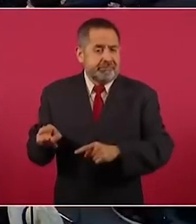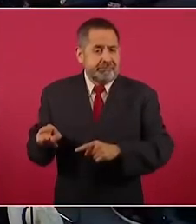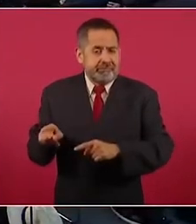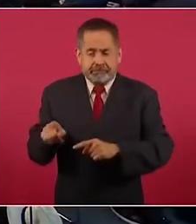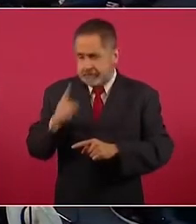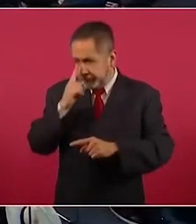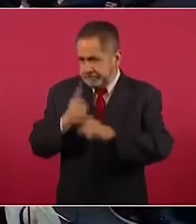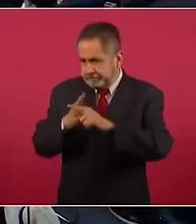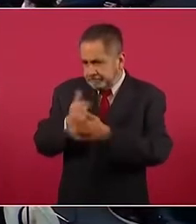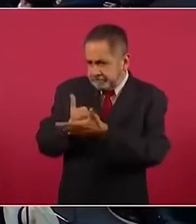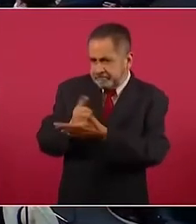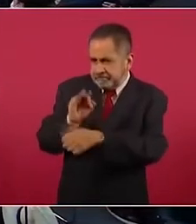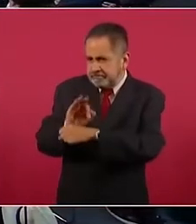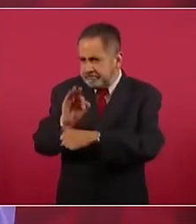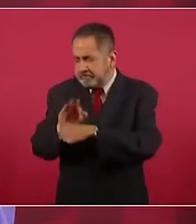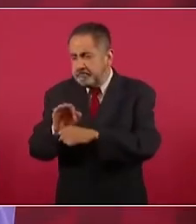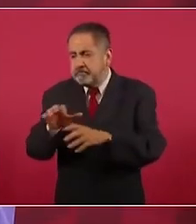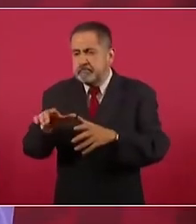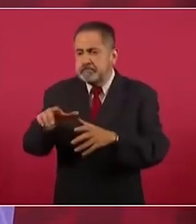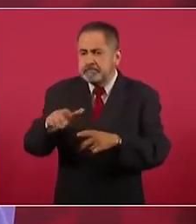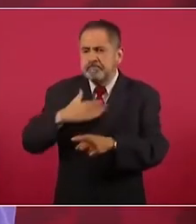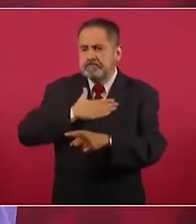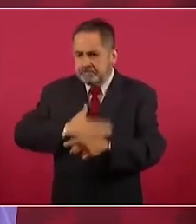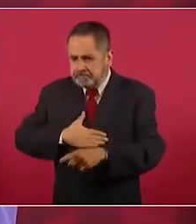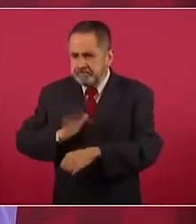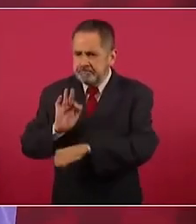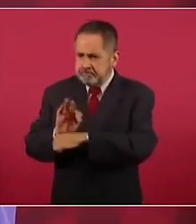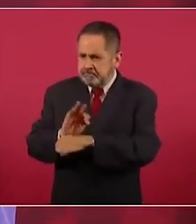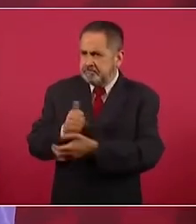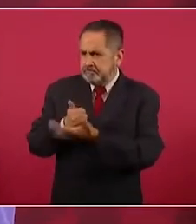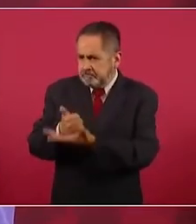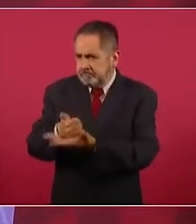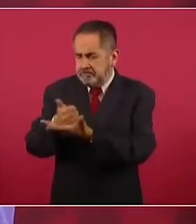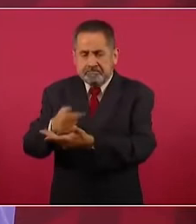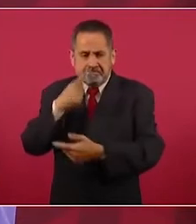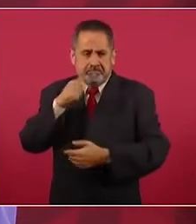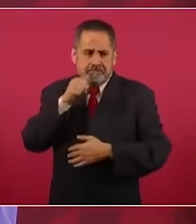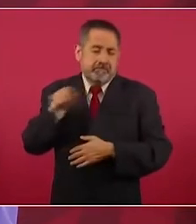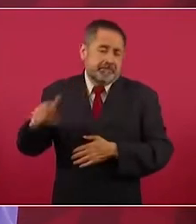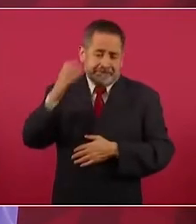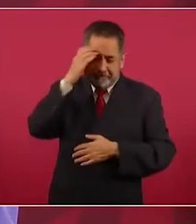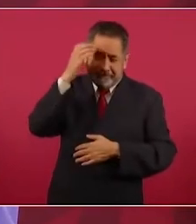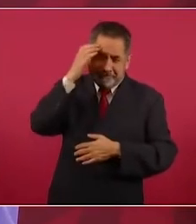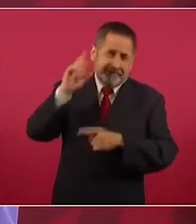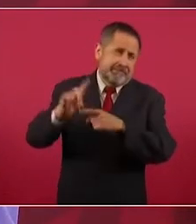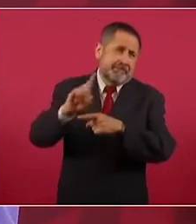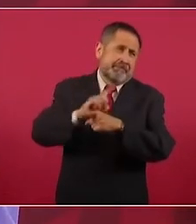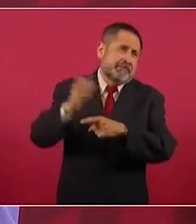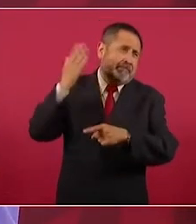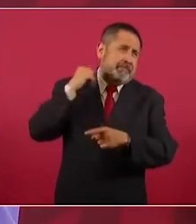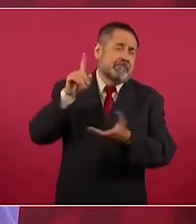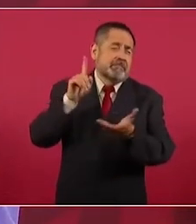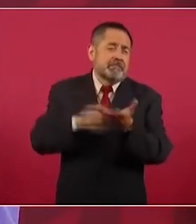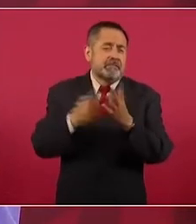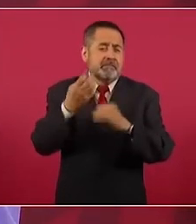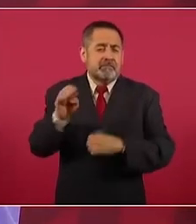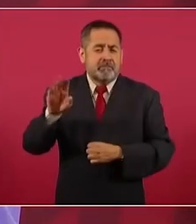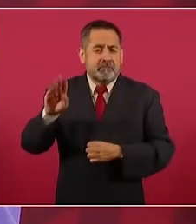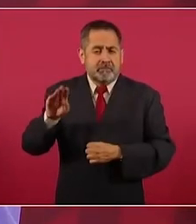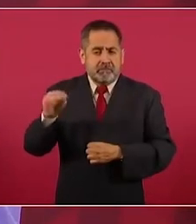en favor de las causas justas. Nos conocemos desde